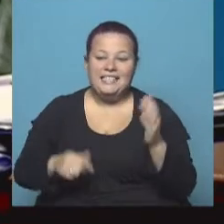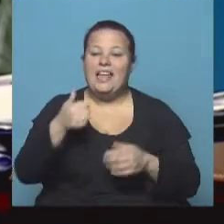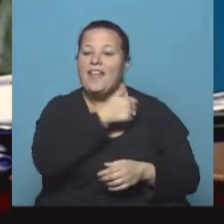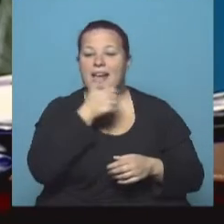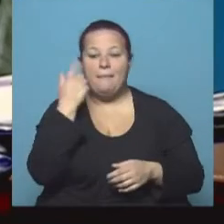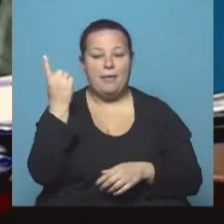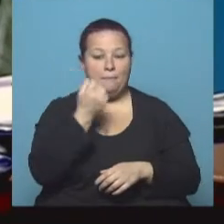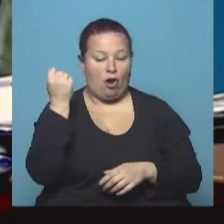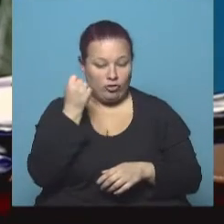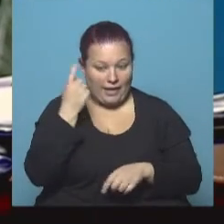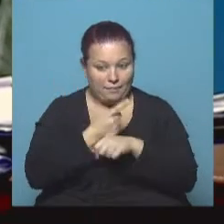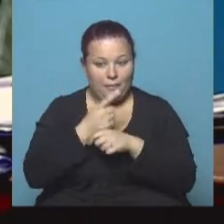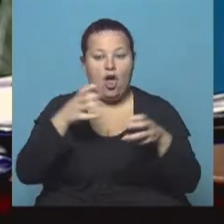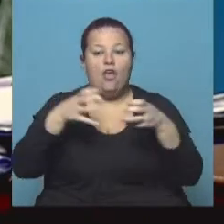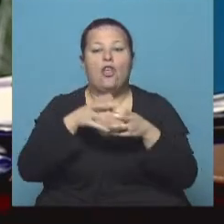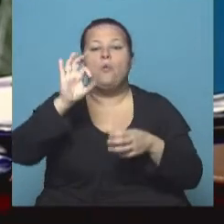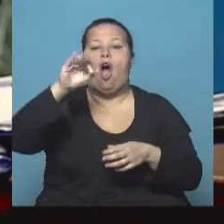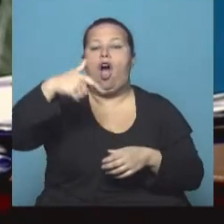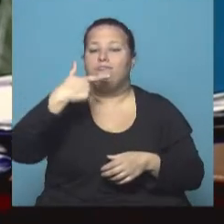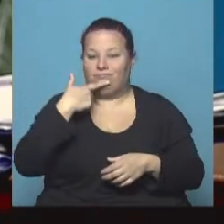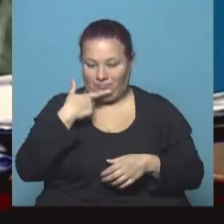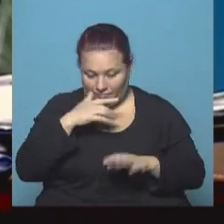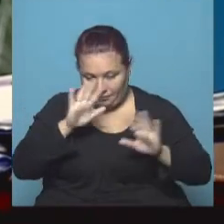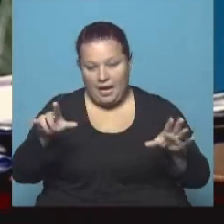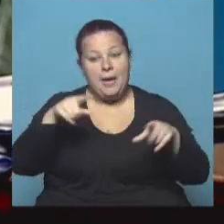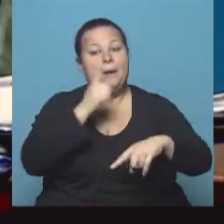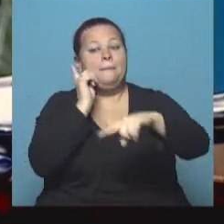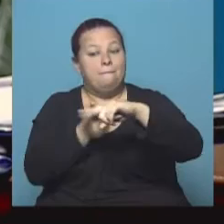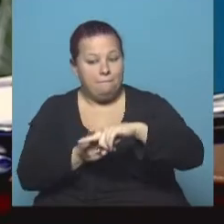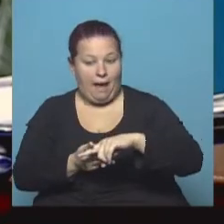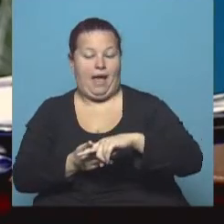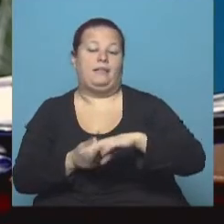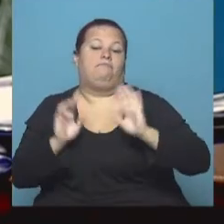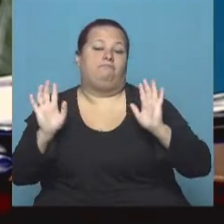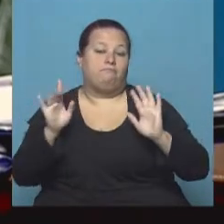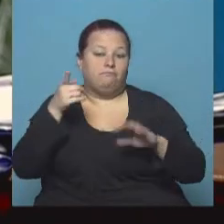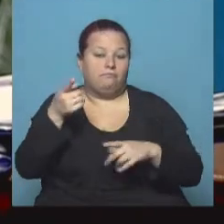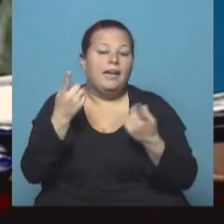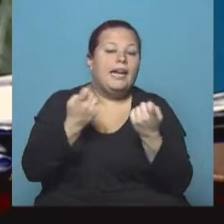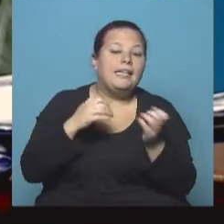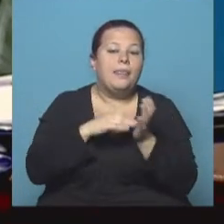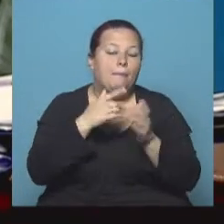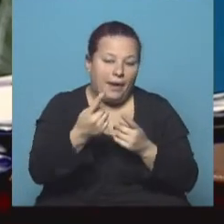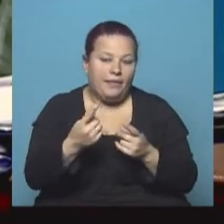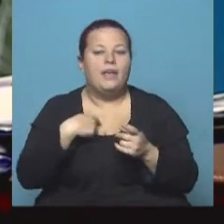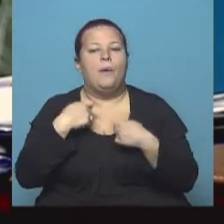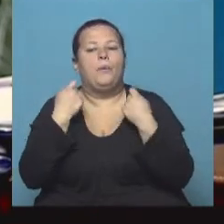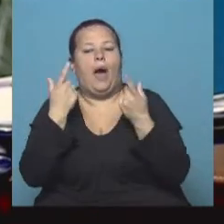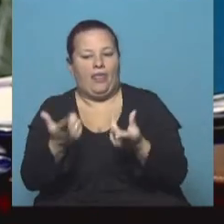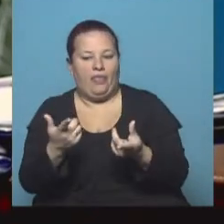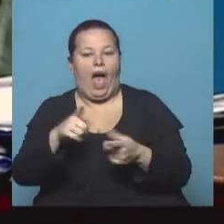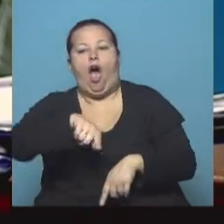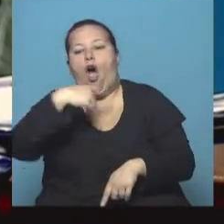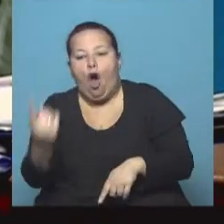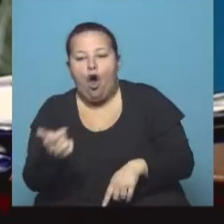esenciales de la organización mundial de la salud a esto según las necesidades nosotros le vamos a cubrir